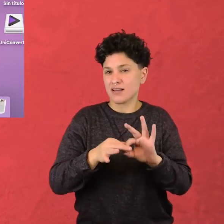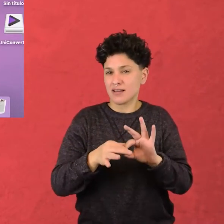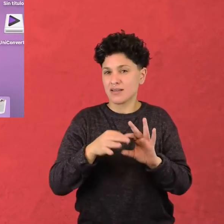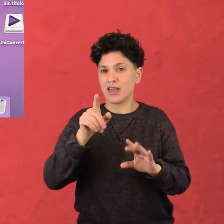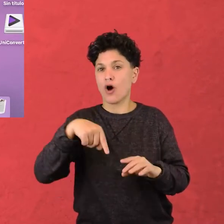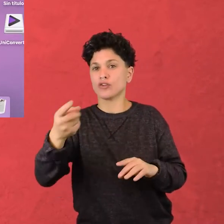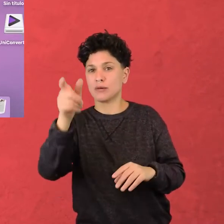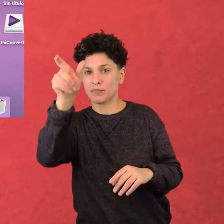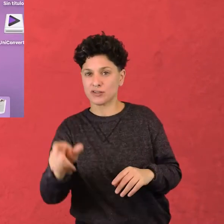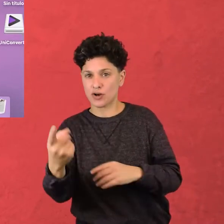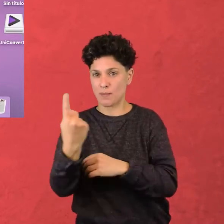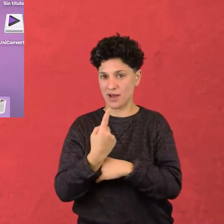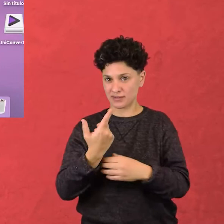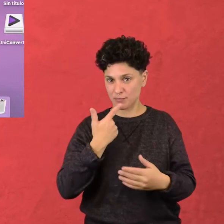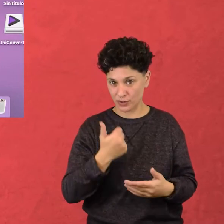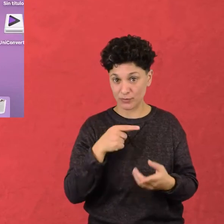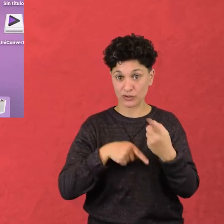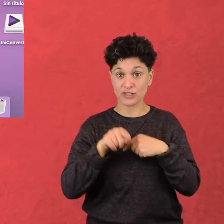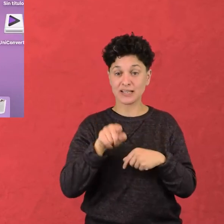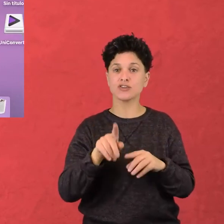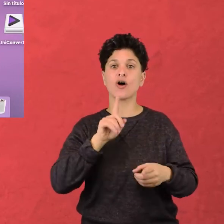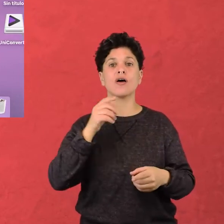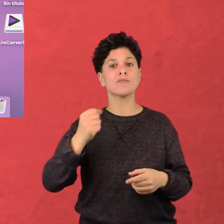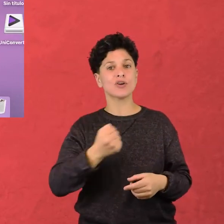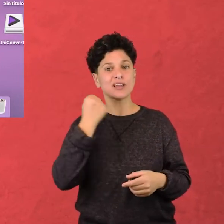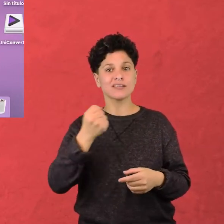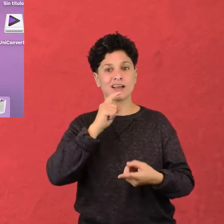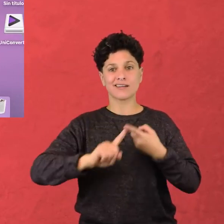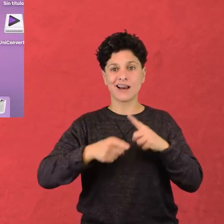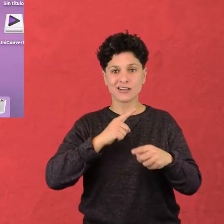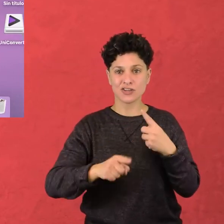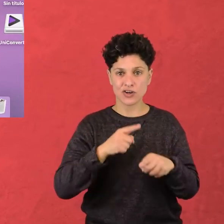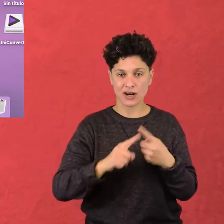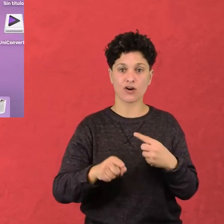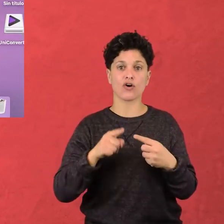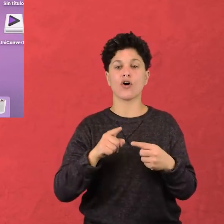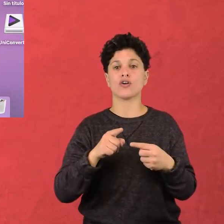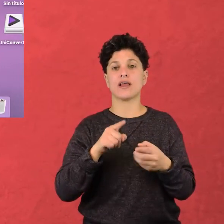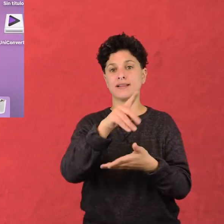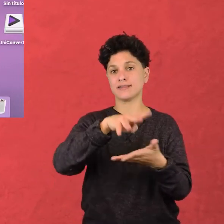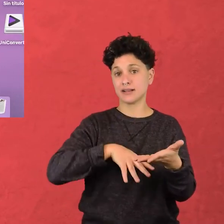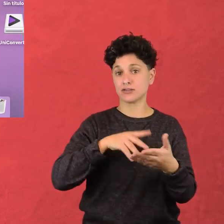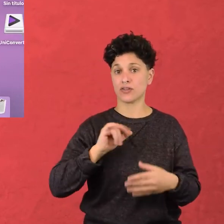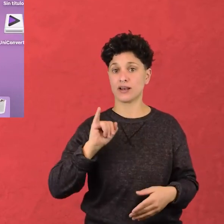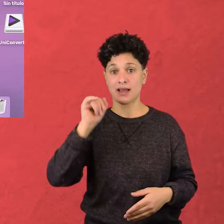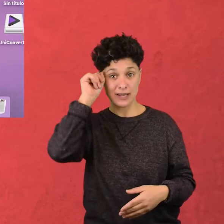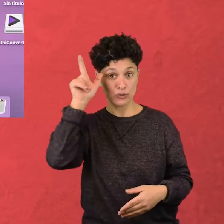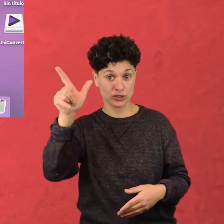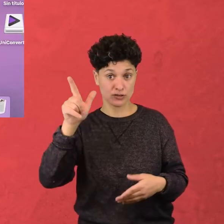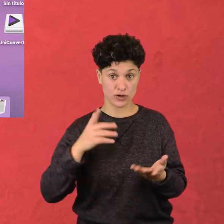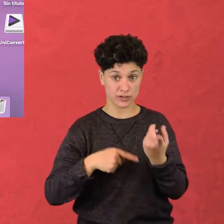manera de pensar de otras personas. Esto es muy interesante asociarlo con el texto de qué es la